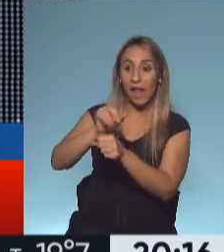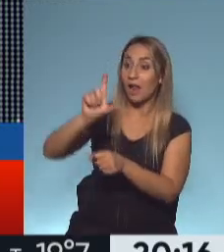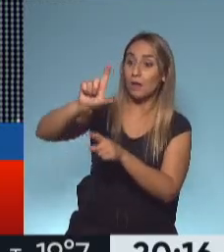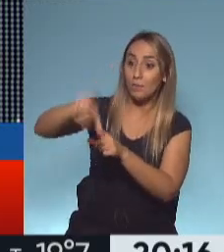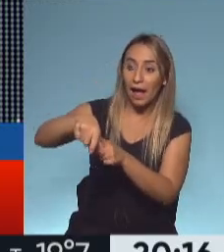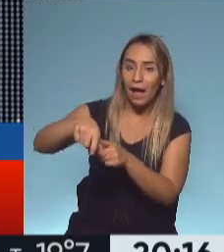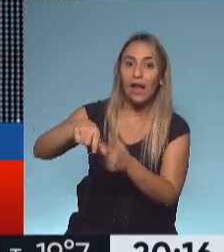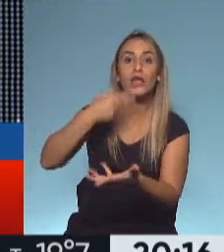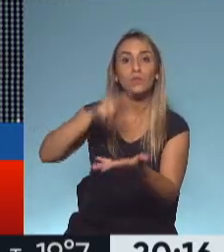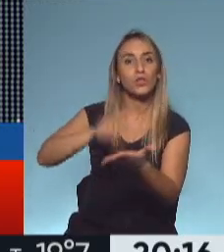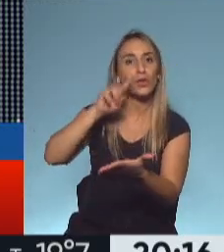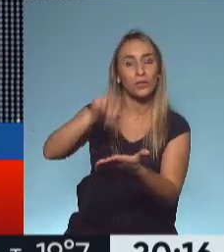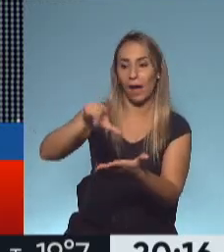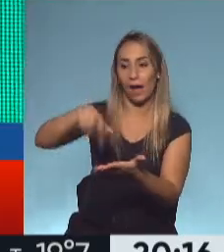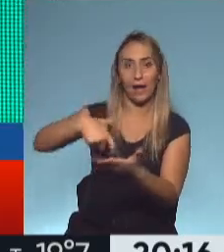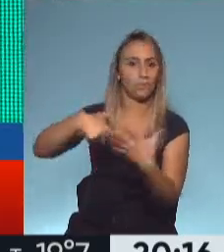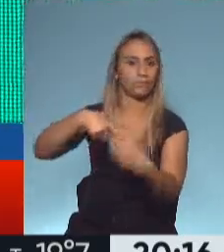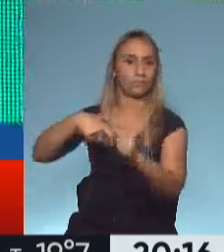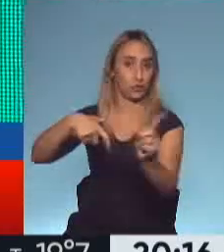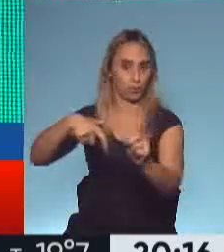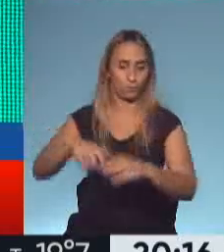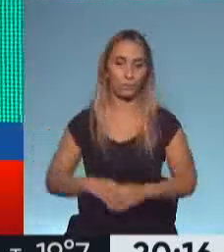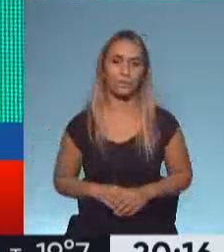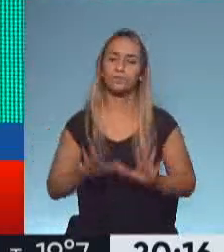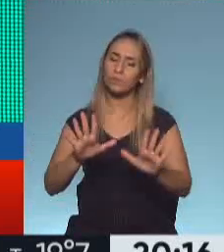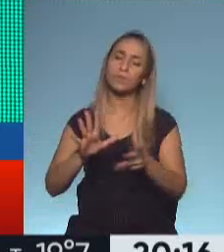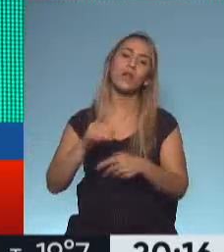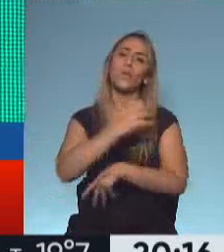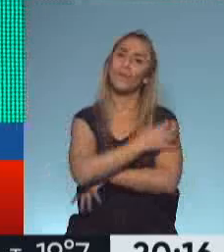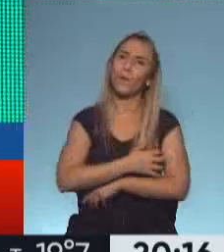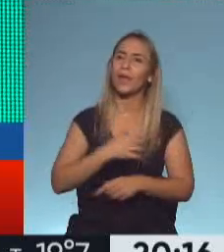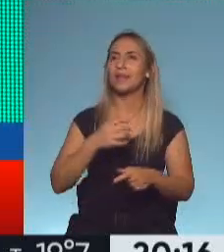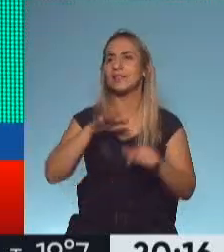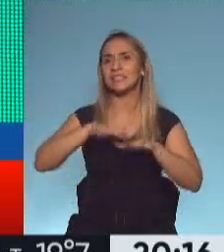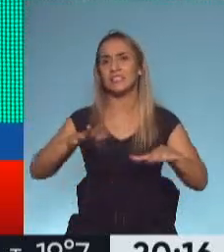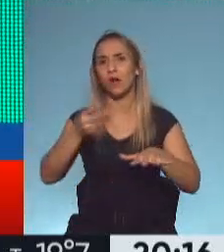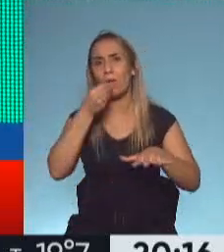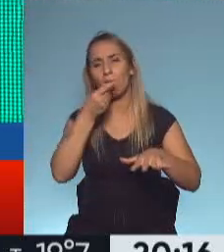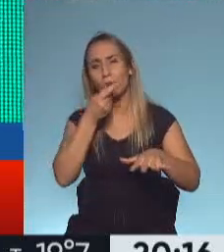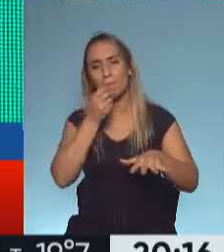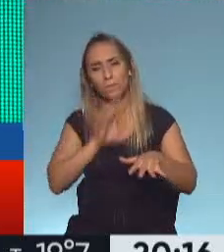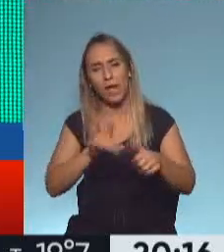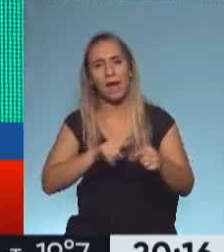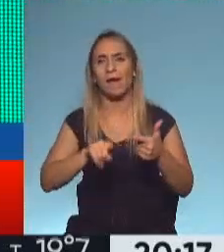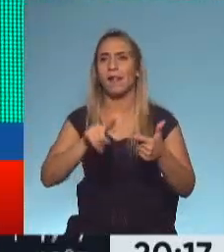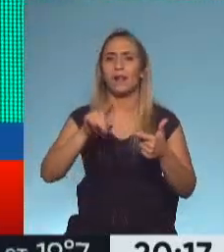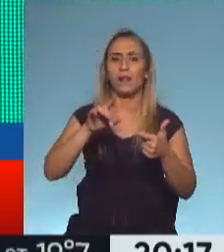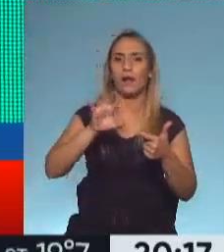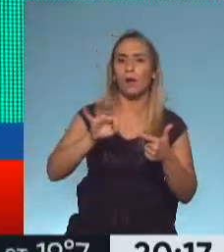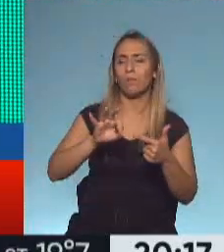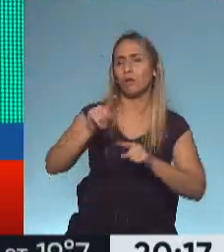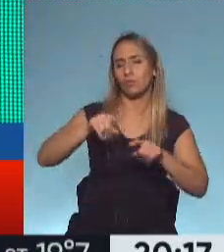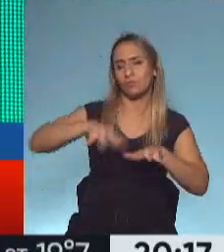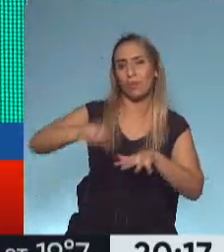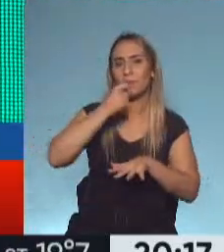alimentar. Ahora, desnutrición, pobreza infantil de números escalofriantes, sobre todo en algunos sectores del país, como el